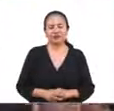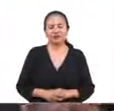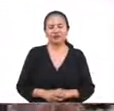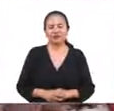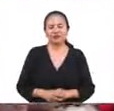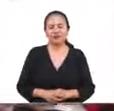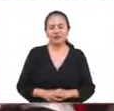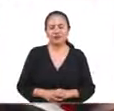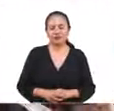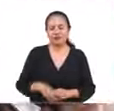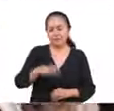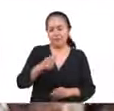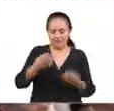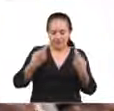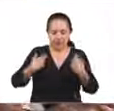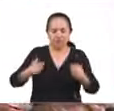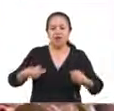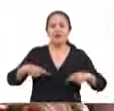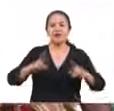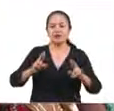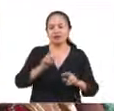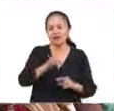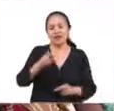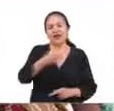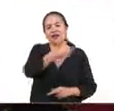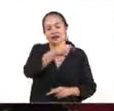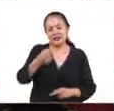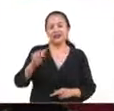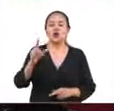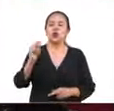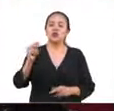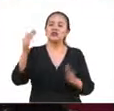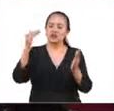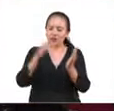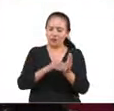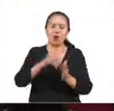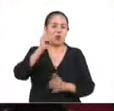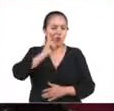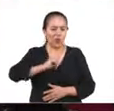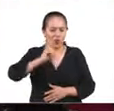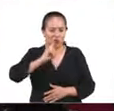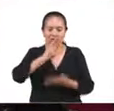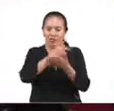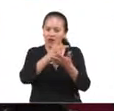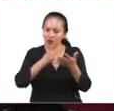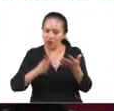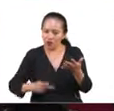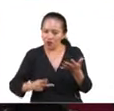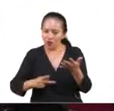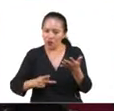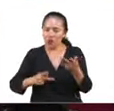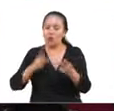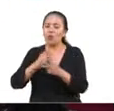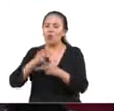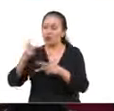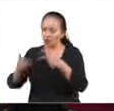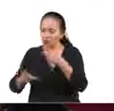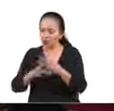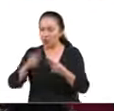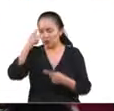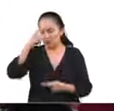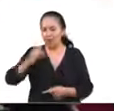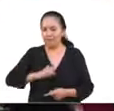Y representan también a 680 mil mujeres del programa Producción para el Bienestar.